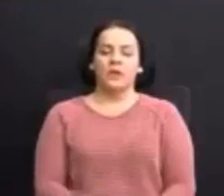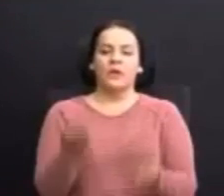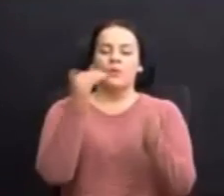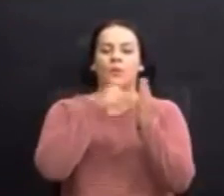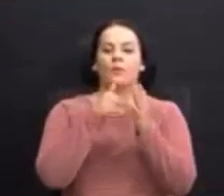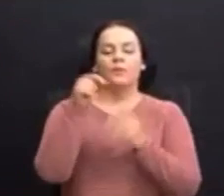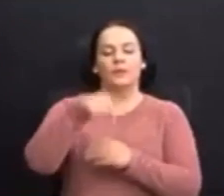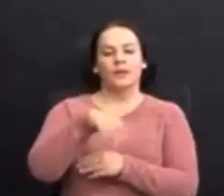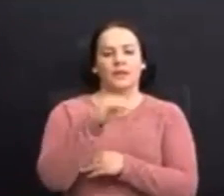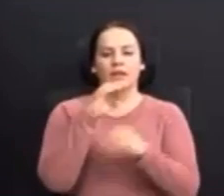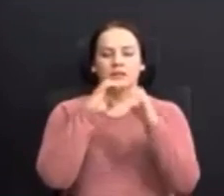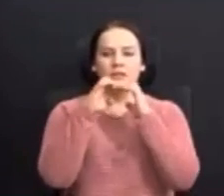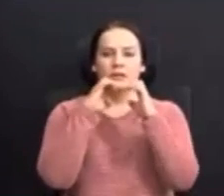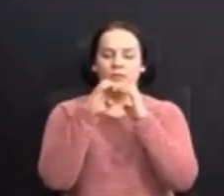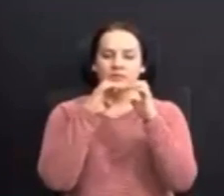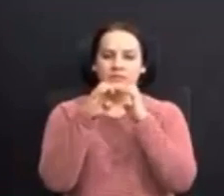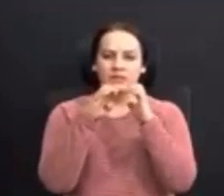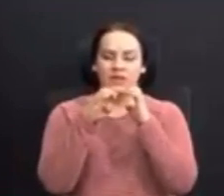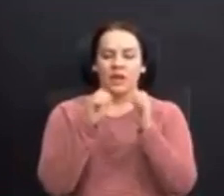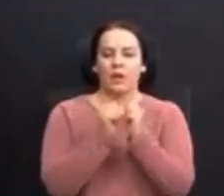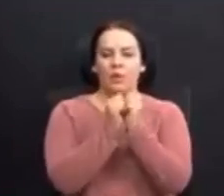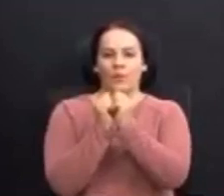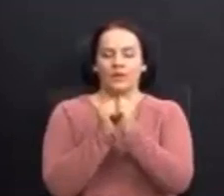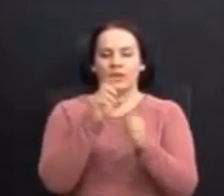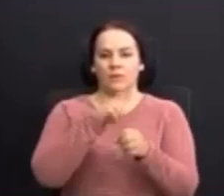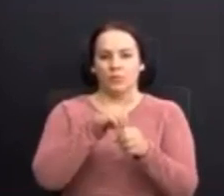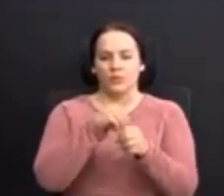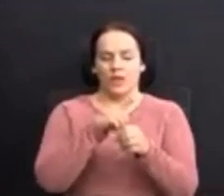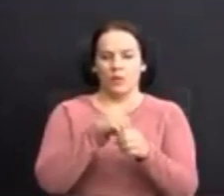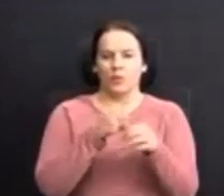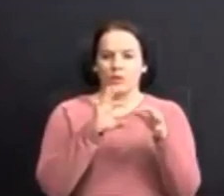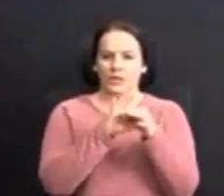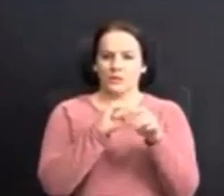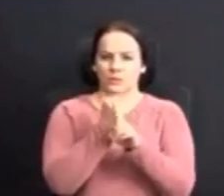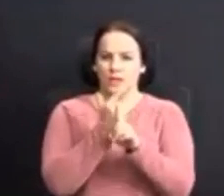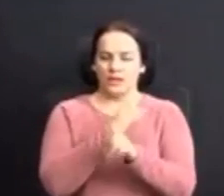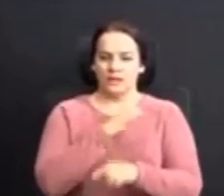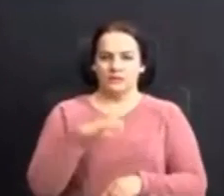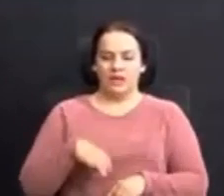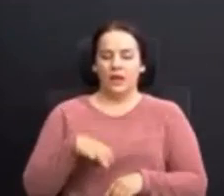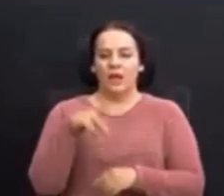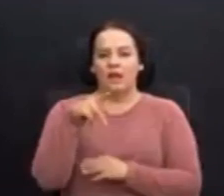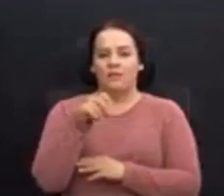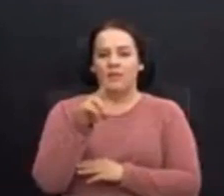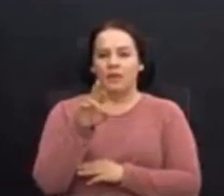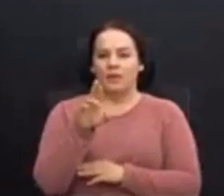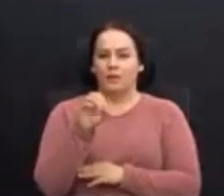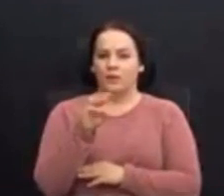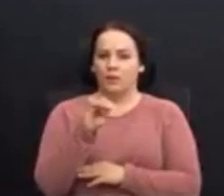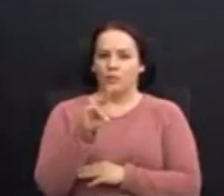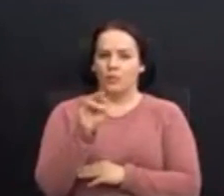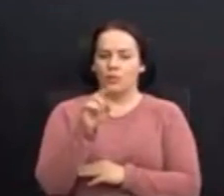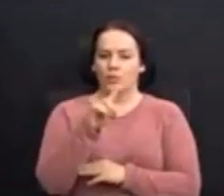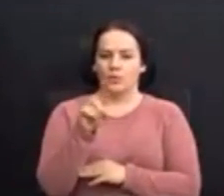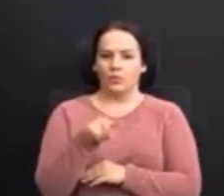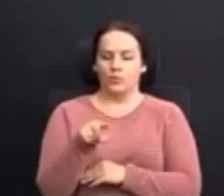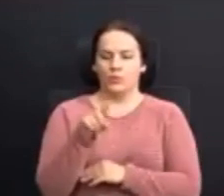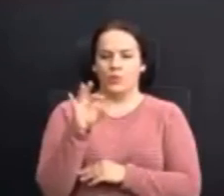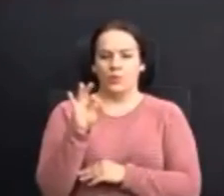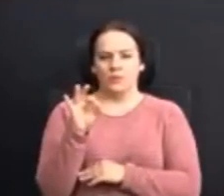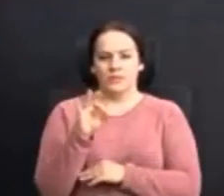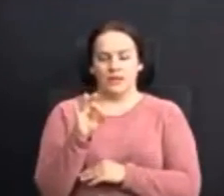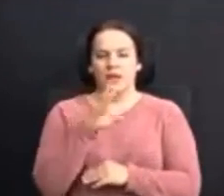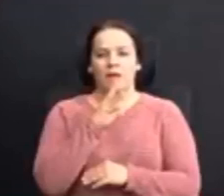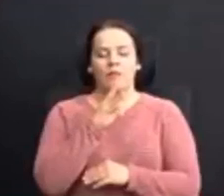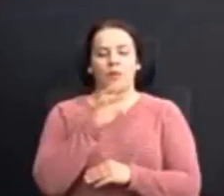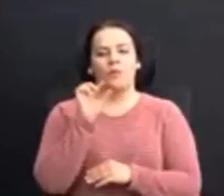Retomamos acá las entrevistas. Nos acompaña en esta ocasión el diputado de la Unidad Social Cristiana, Pedro Muñoz Fonseca, con quien vamos a conversar un poco sobre la hoja de ruta de este tercer